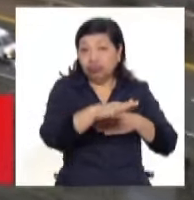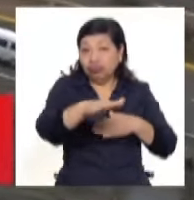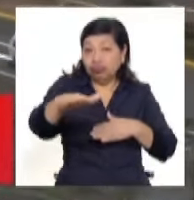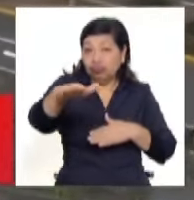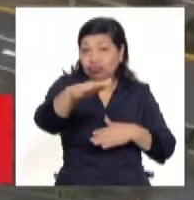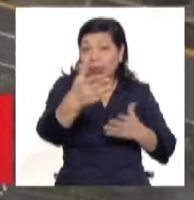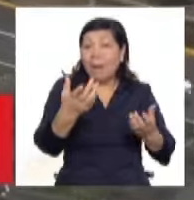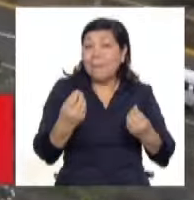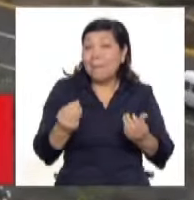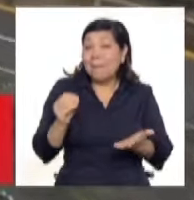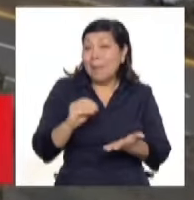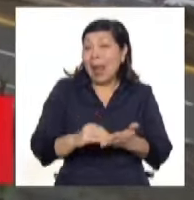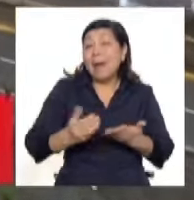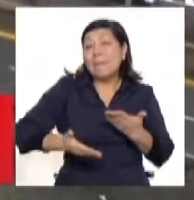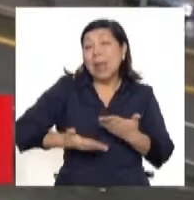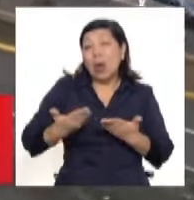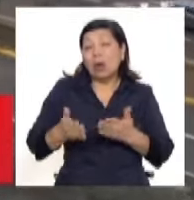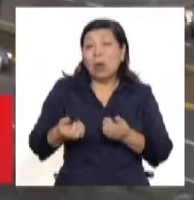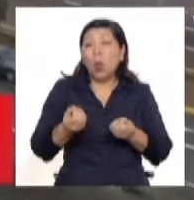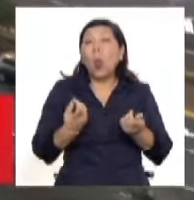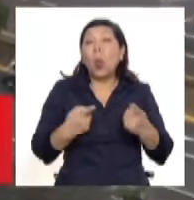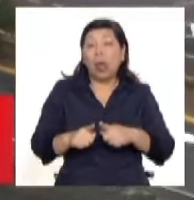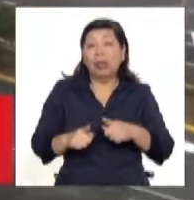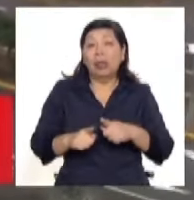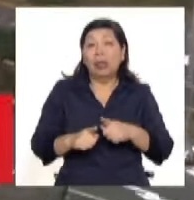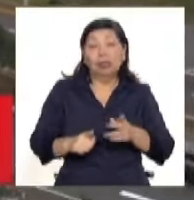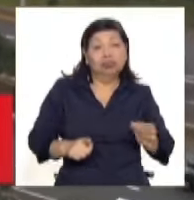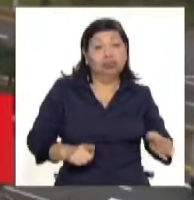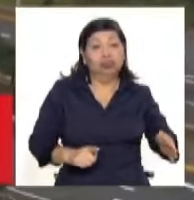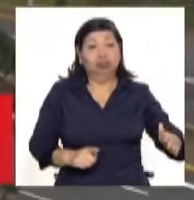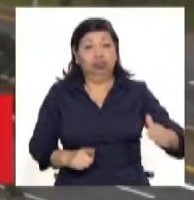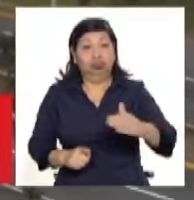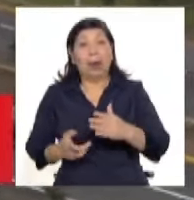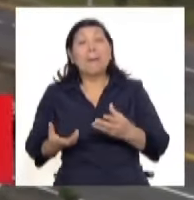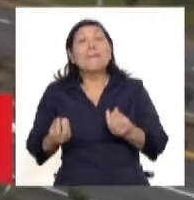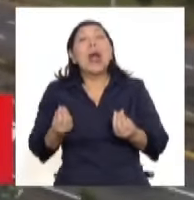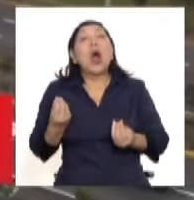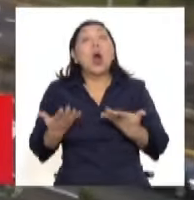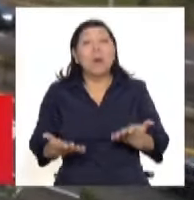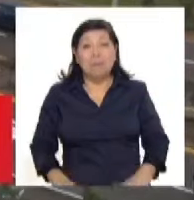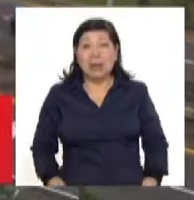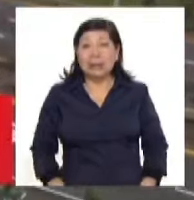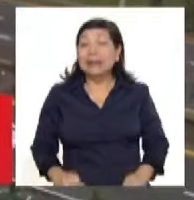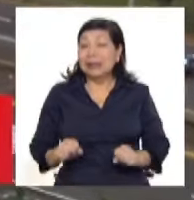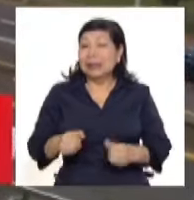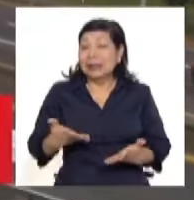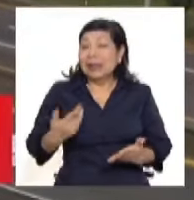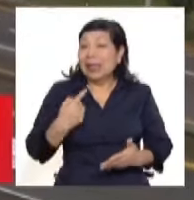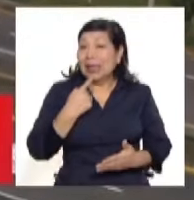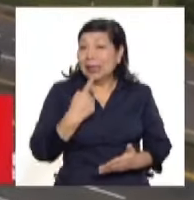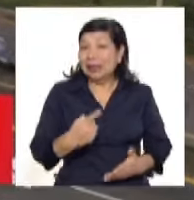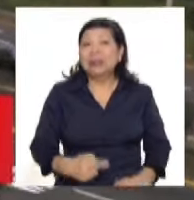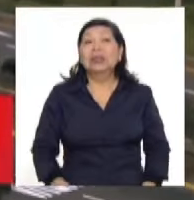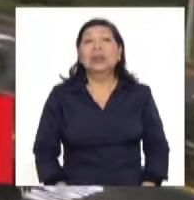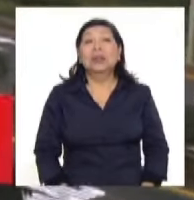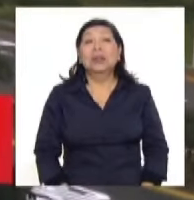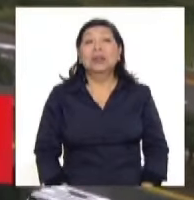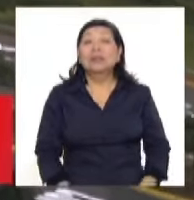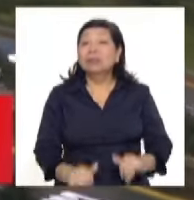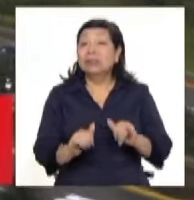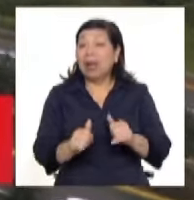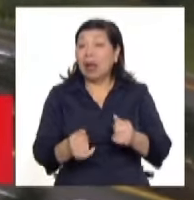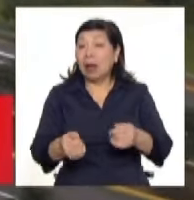justamente para dar ese giro a la izquierda, mientras los conductores tienen que cumplir lo que se ha señalado, lo que está